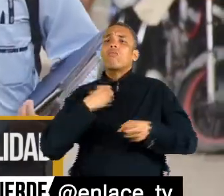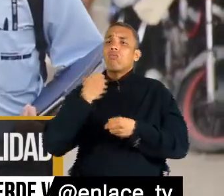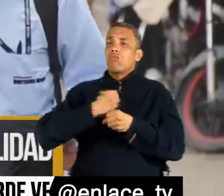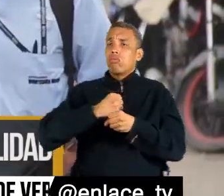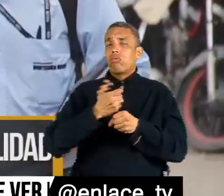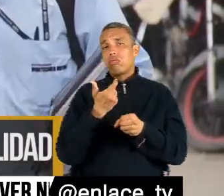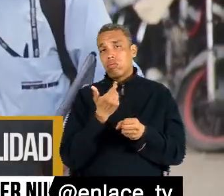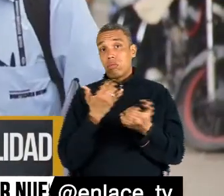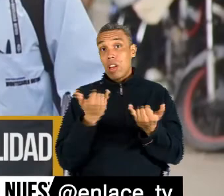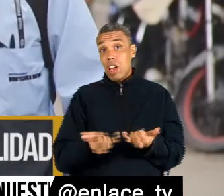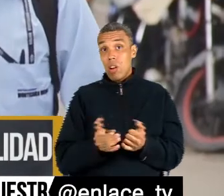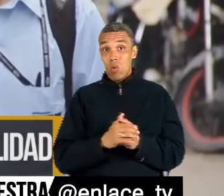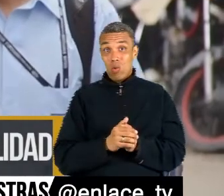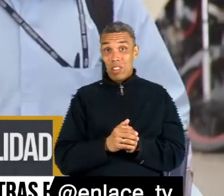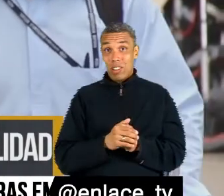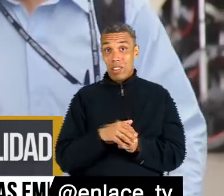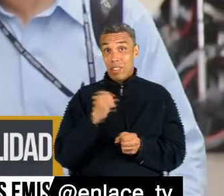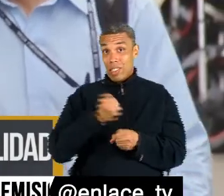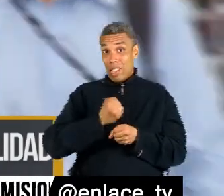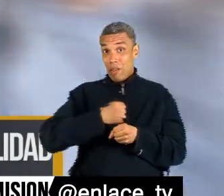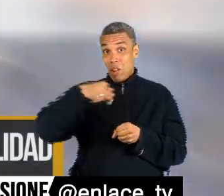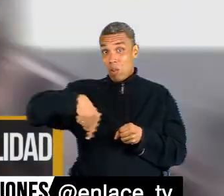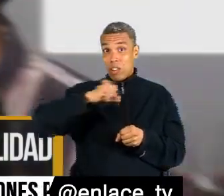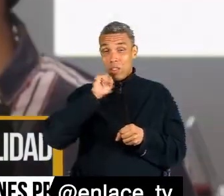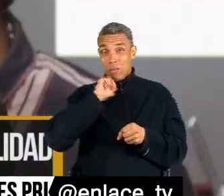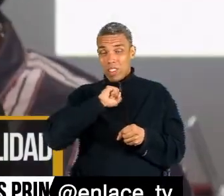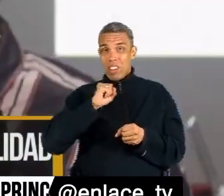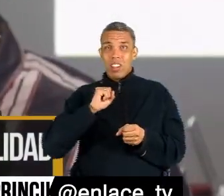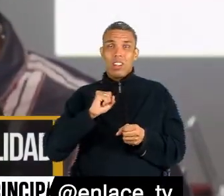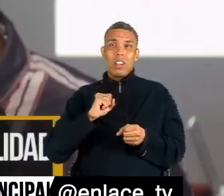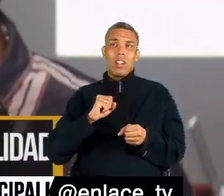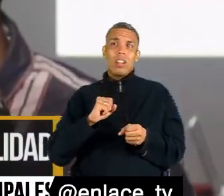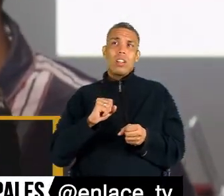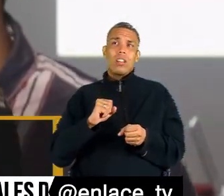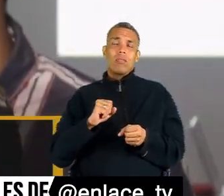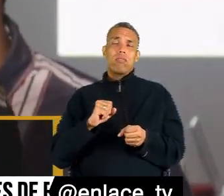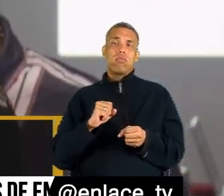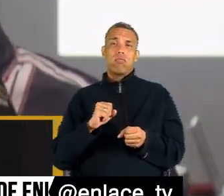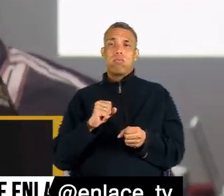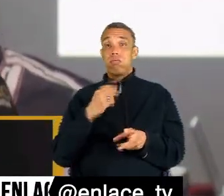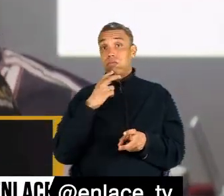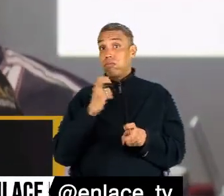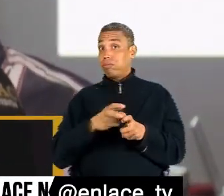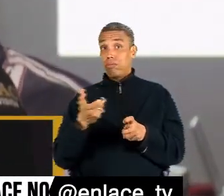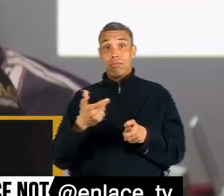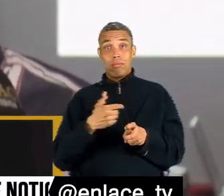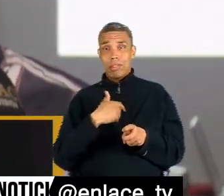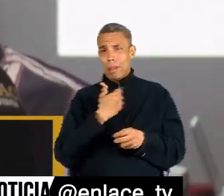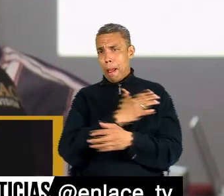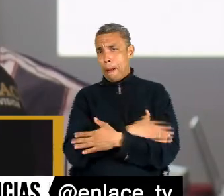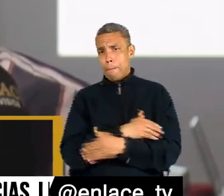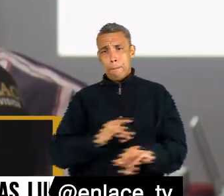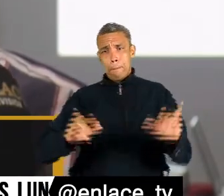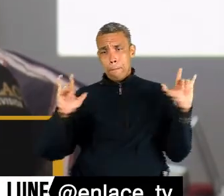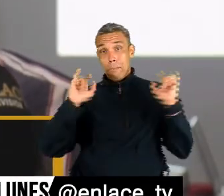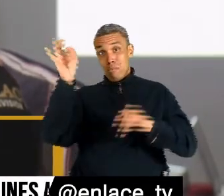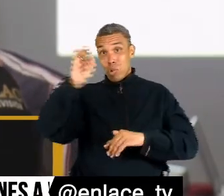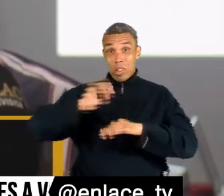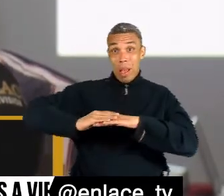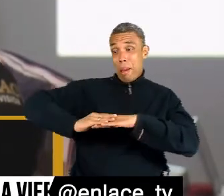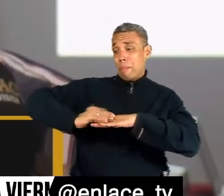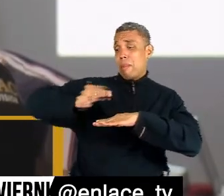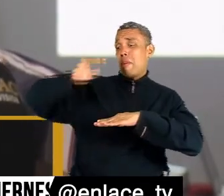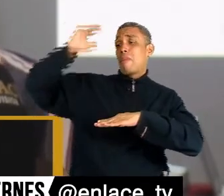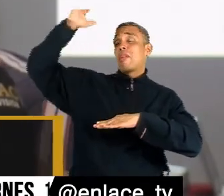índices más altos de desempleo. Y lo primero que le queremos decir a la administración municipal, siendo muy acuciosos al llamado de opinar frente al certificado